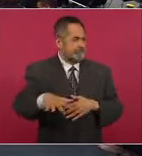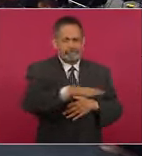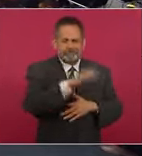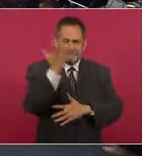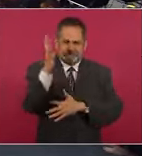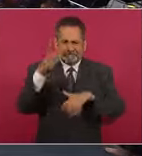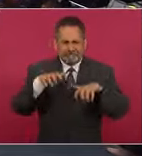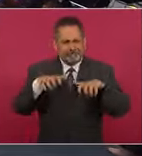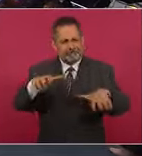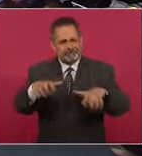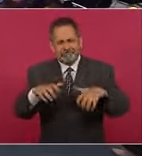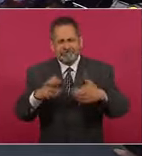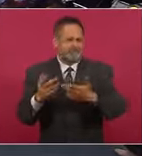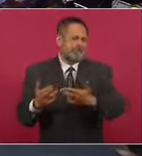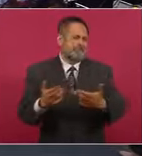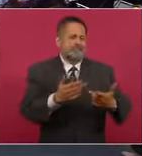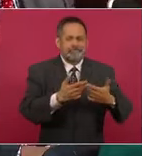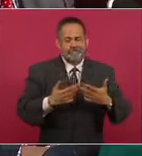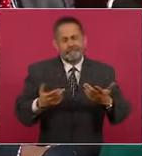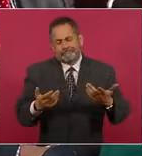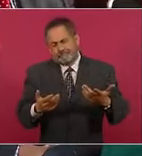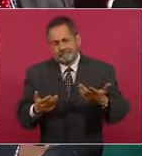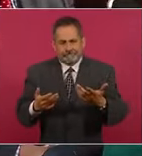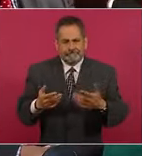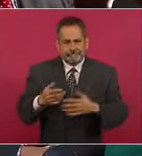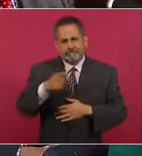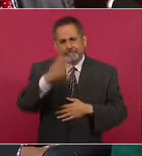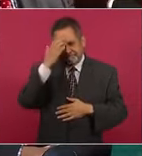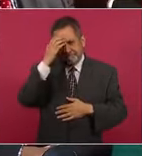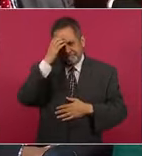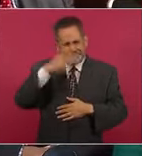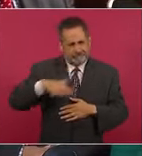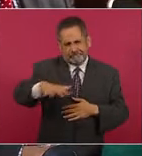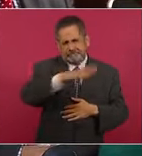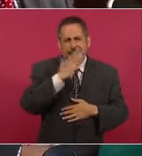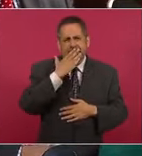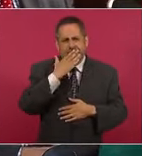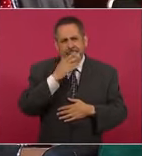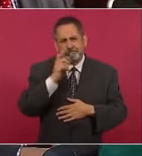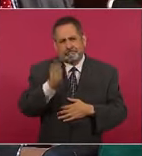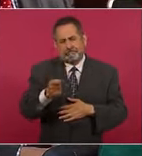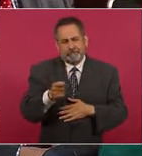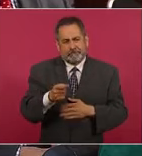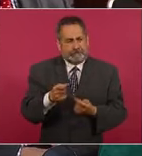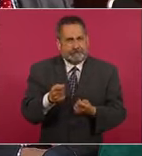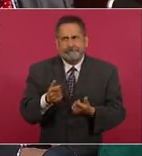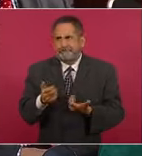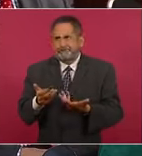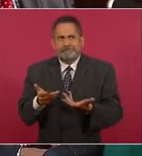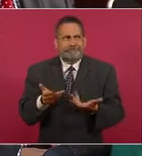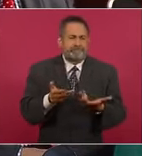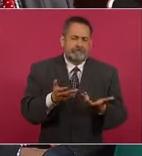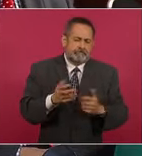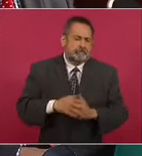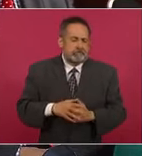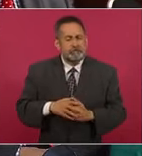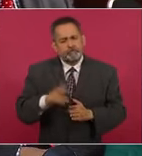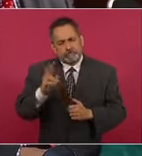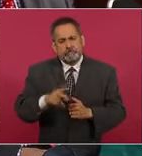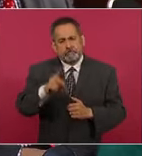bosque, y la verdad es que, bueno, usted conoce Sonora, es poco lo que tenemos en ese entorno.